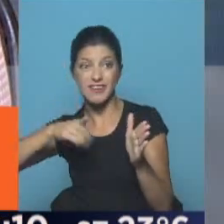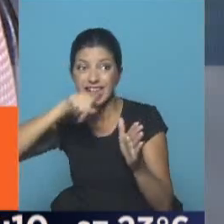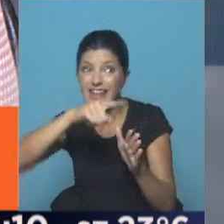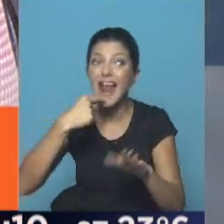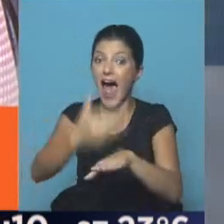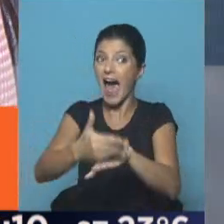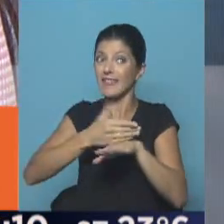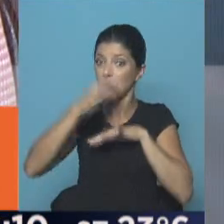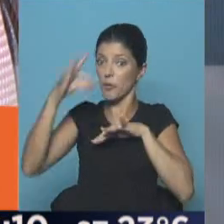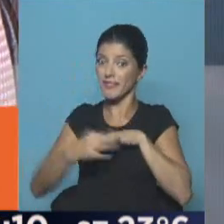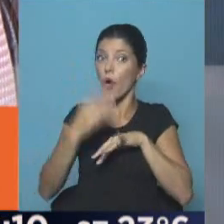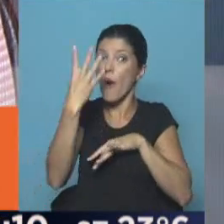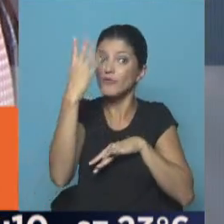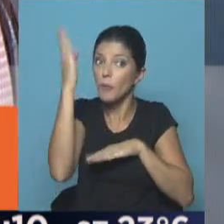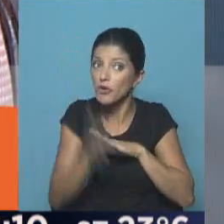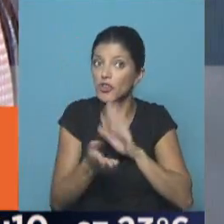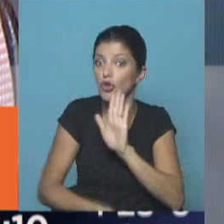un 4%